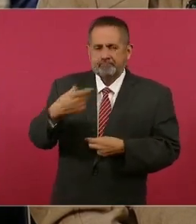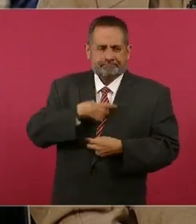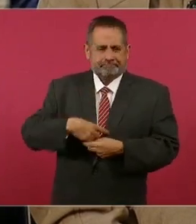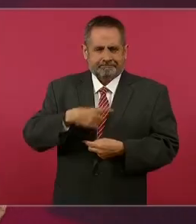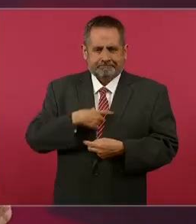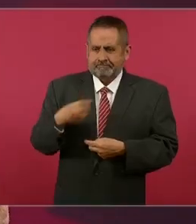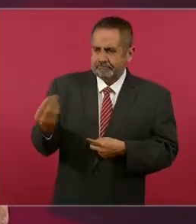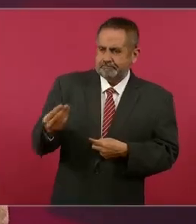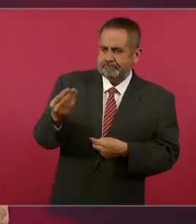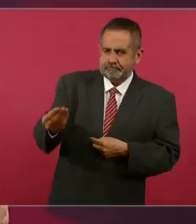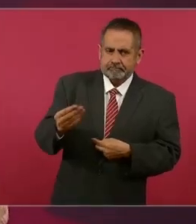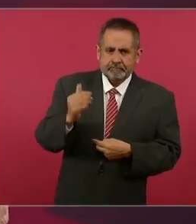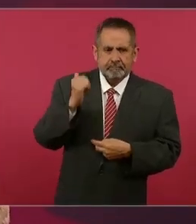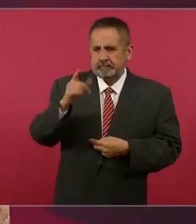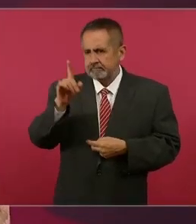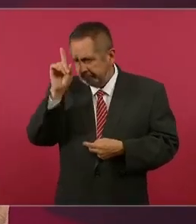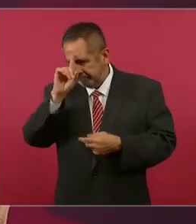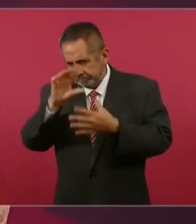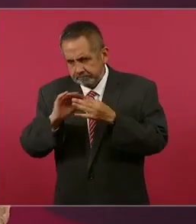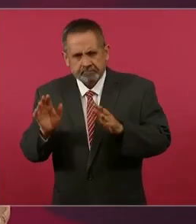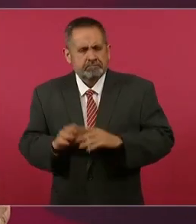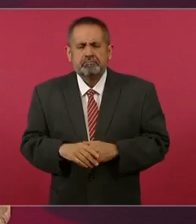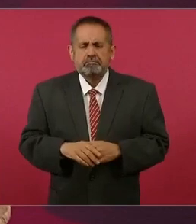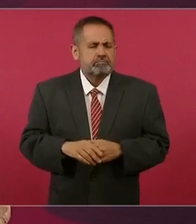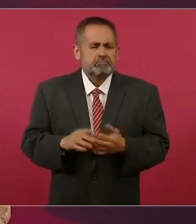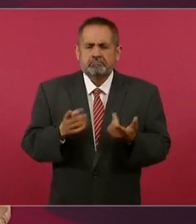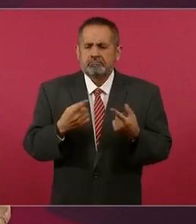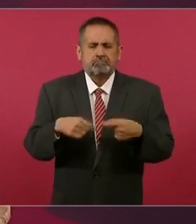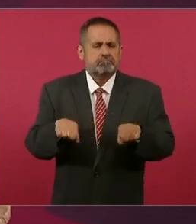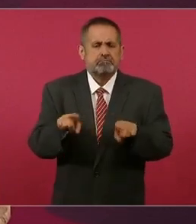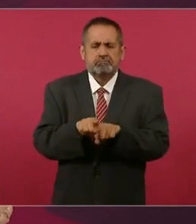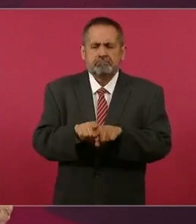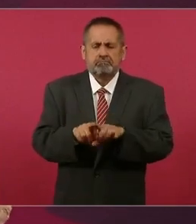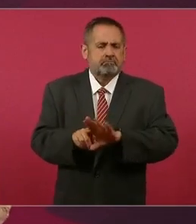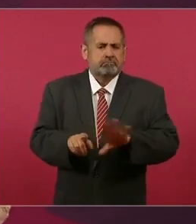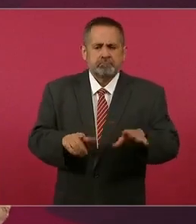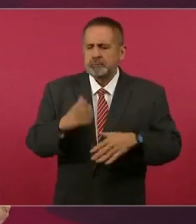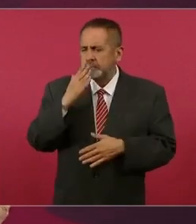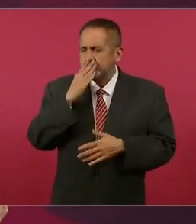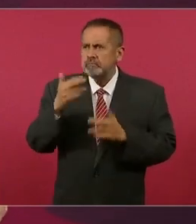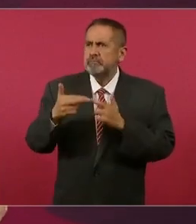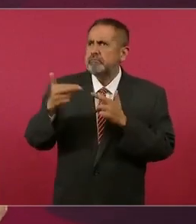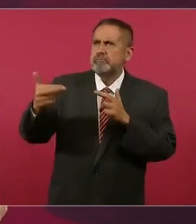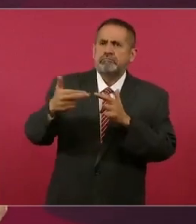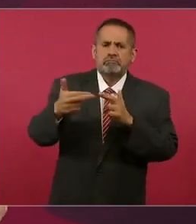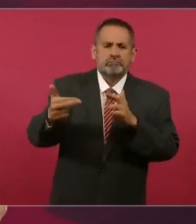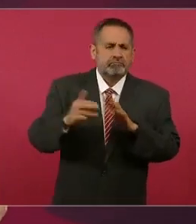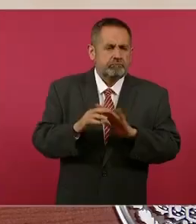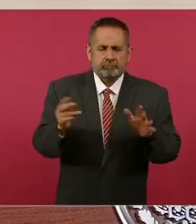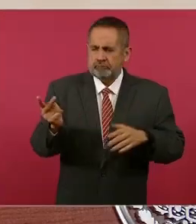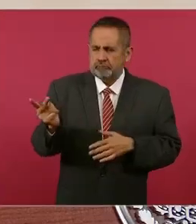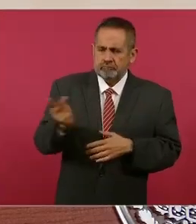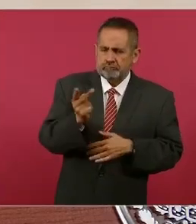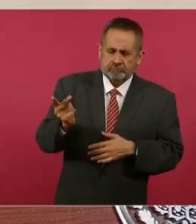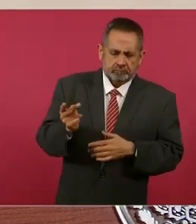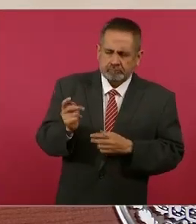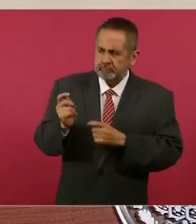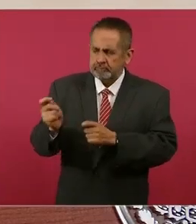algunos en lo mismo, comentarios igual. Muy buena relación con los dos.